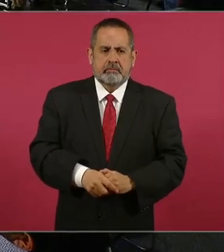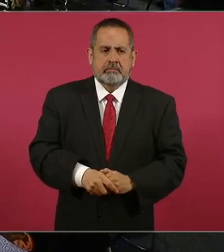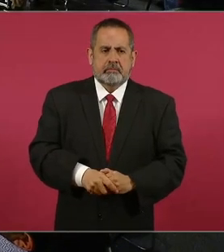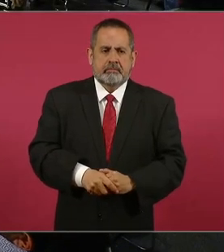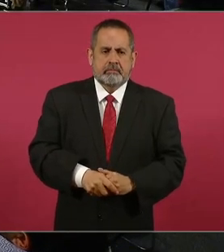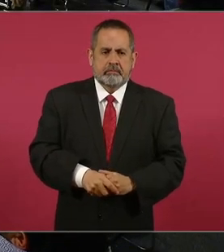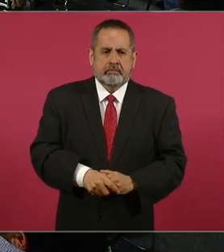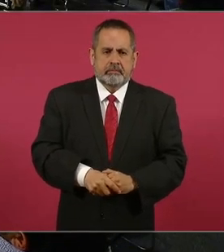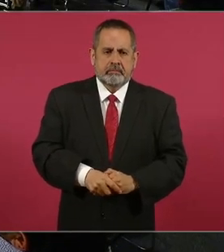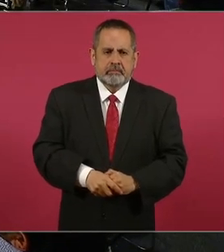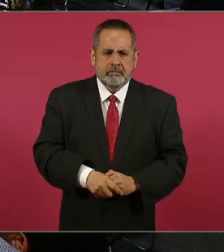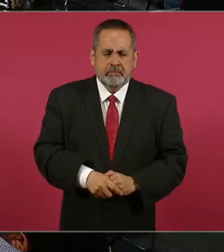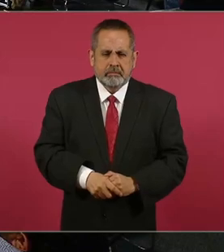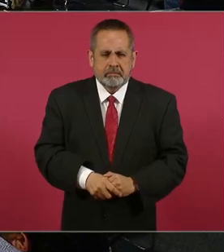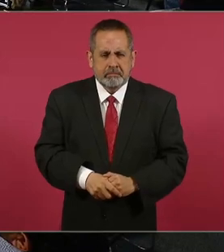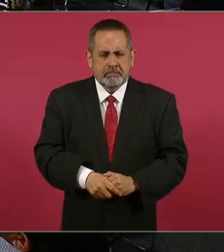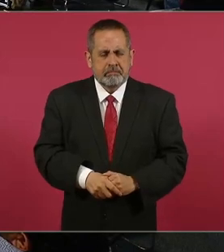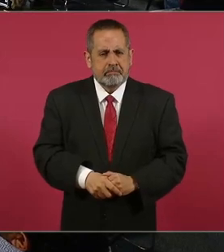Pero